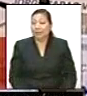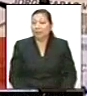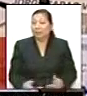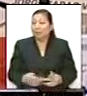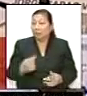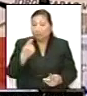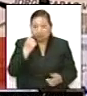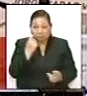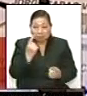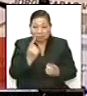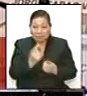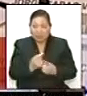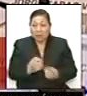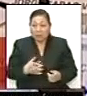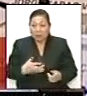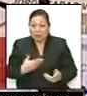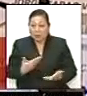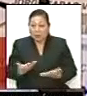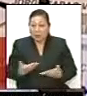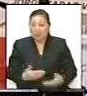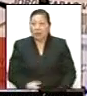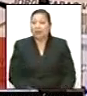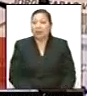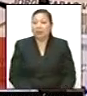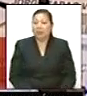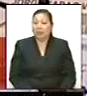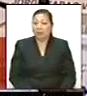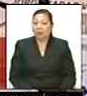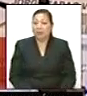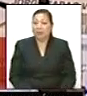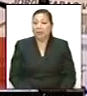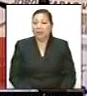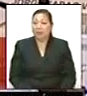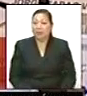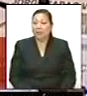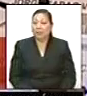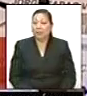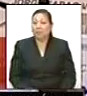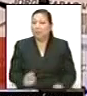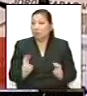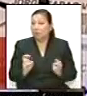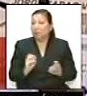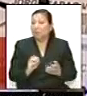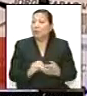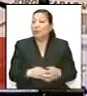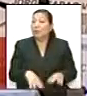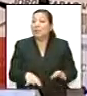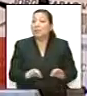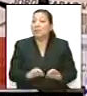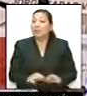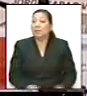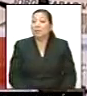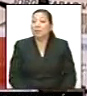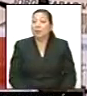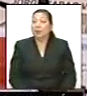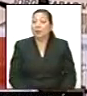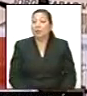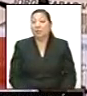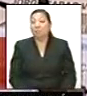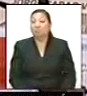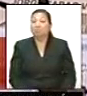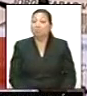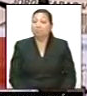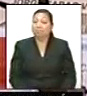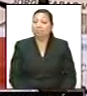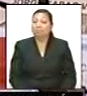conocimiento que nos puedan transmitir transmitido así que ese es un punto muy importante y también es bueno valorar de que